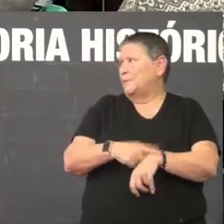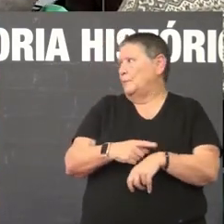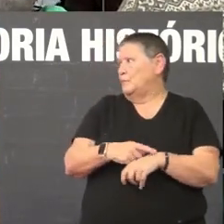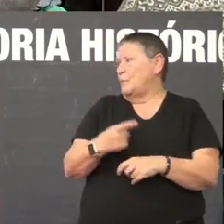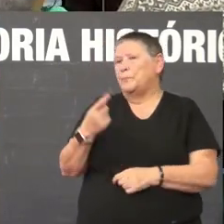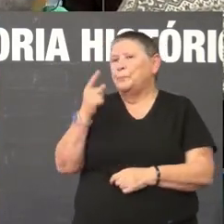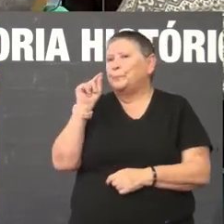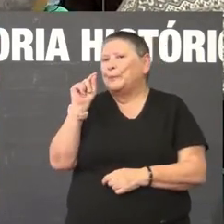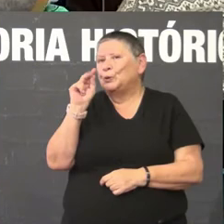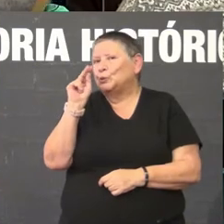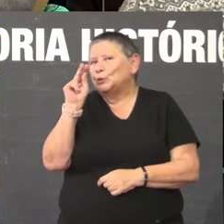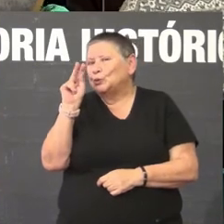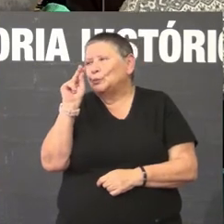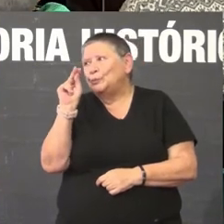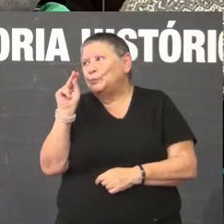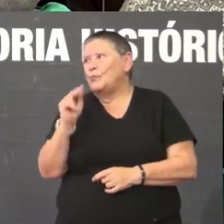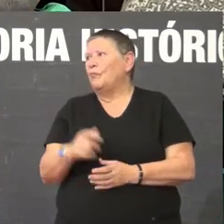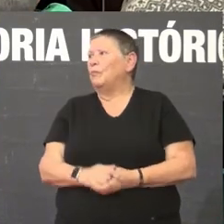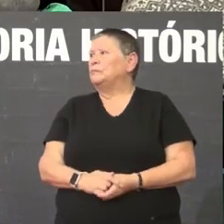un par de minutiños.